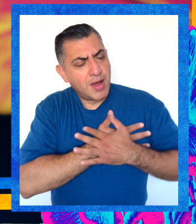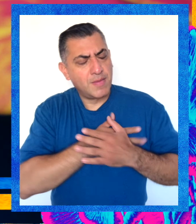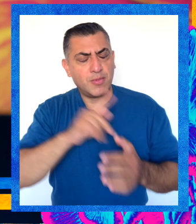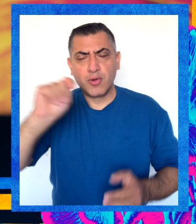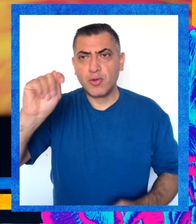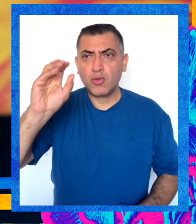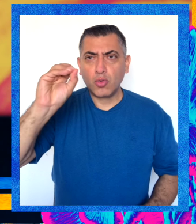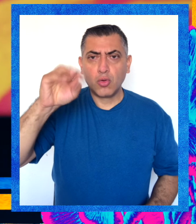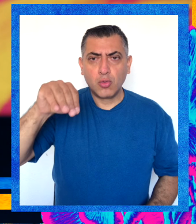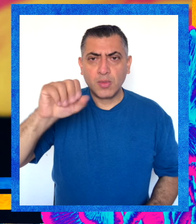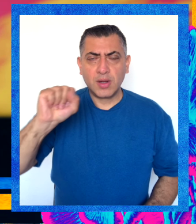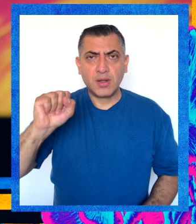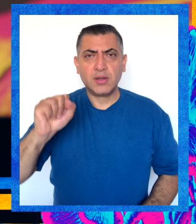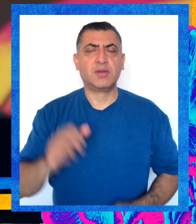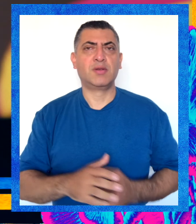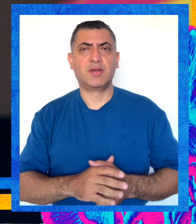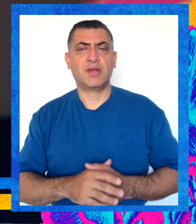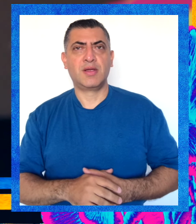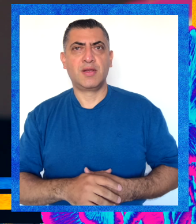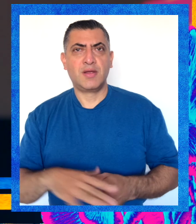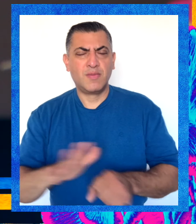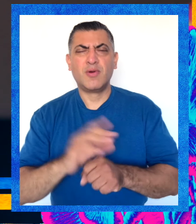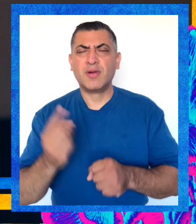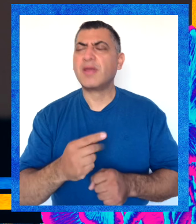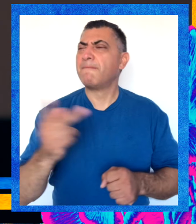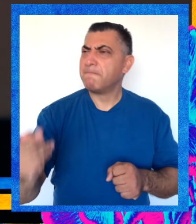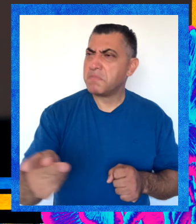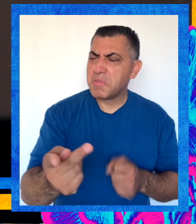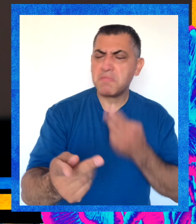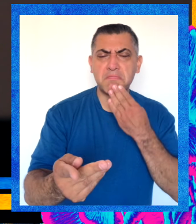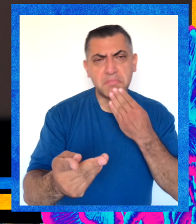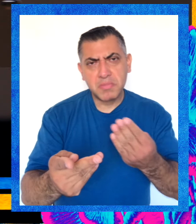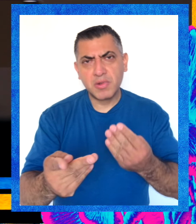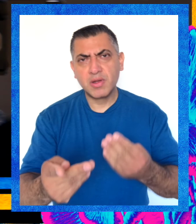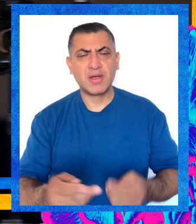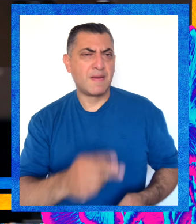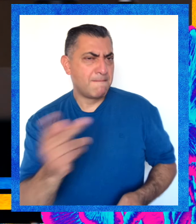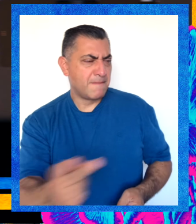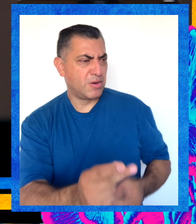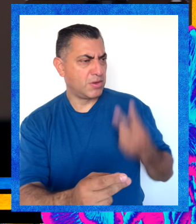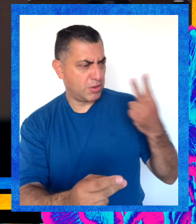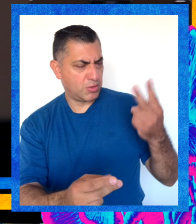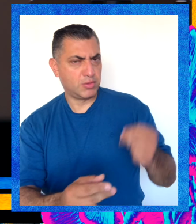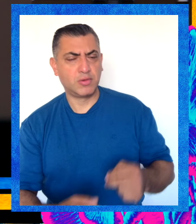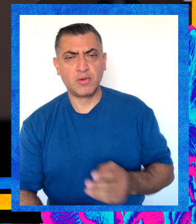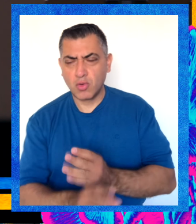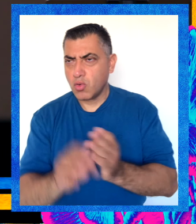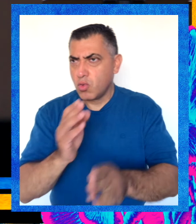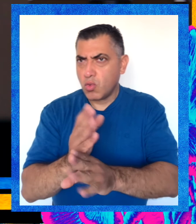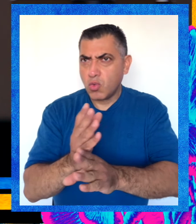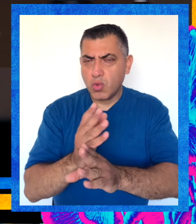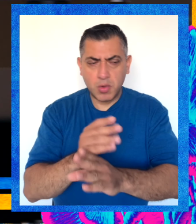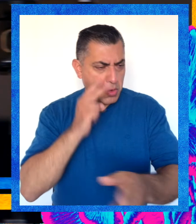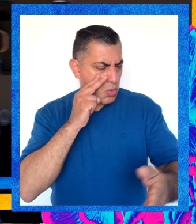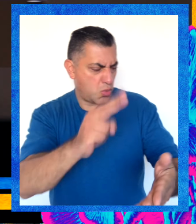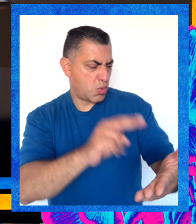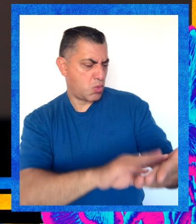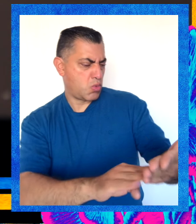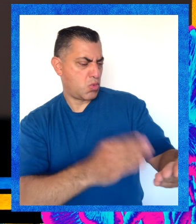tomás en su incredulidad en sus preguntas sinceras de hecho aquí hace dos preguntas si tú vas a la biblia te vas a dar cuenta